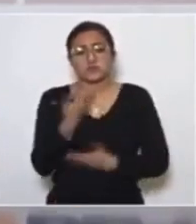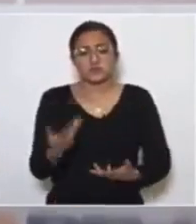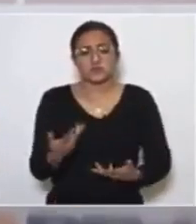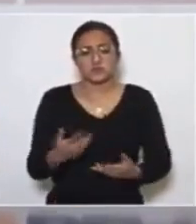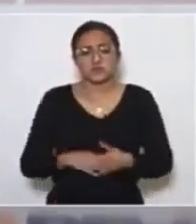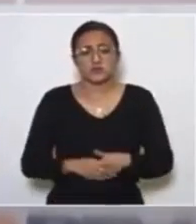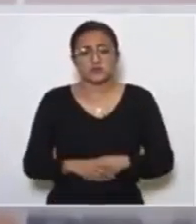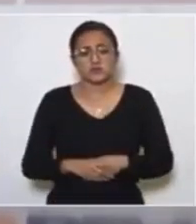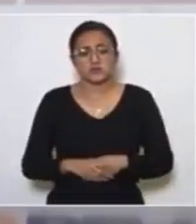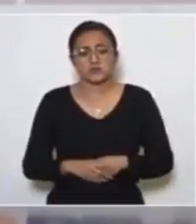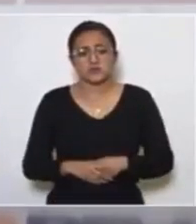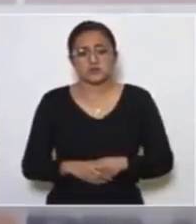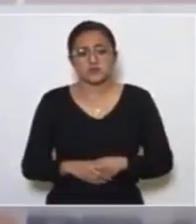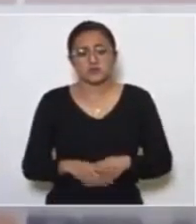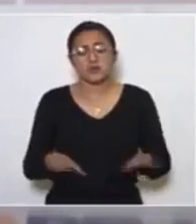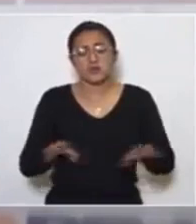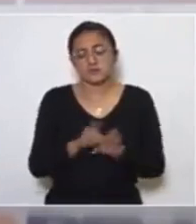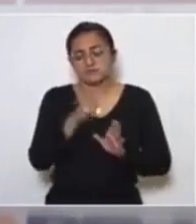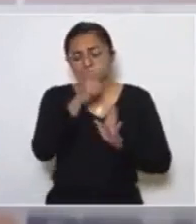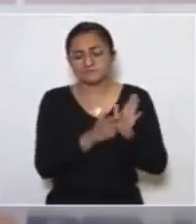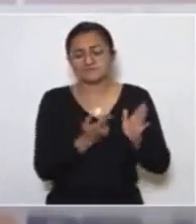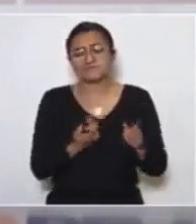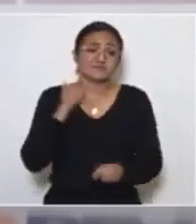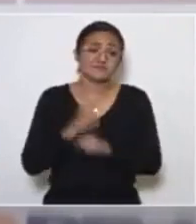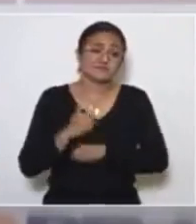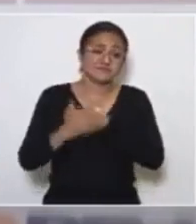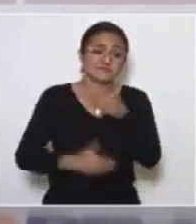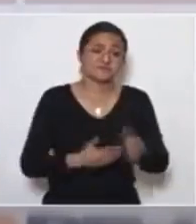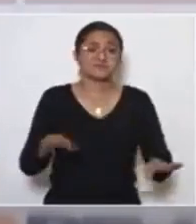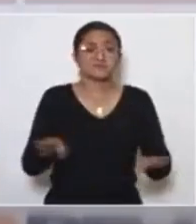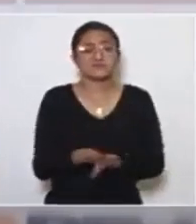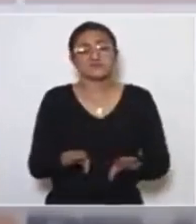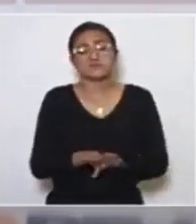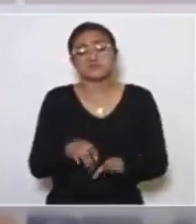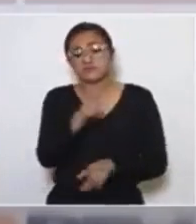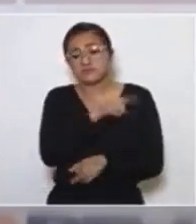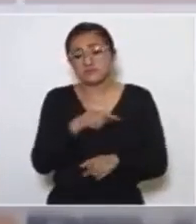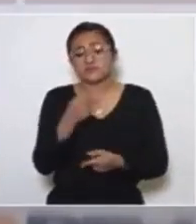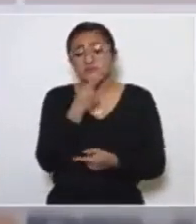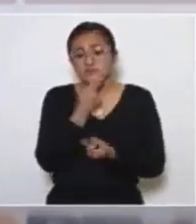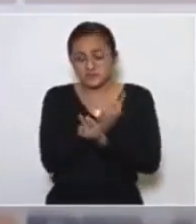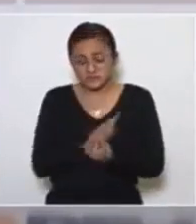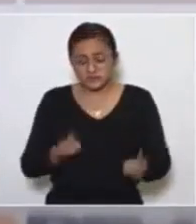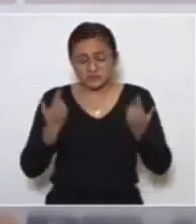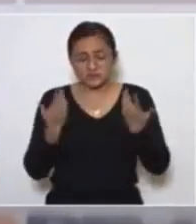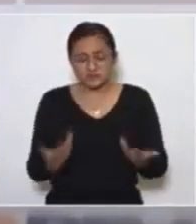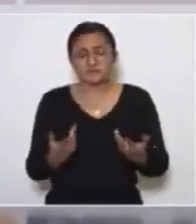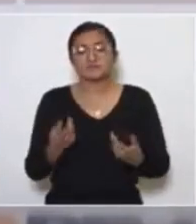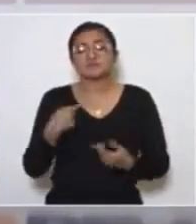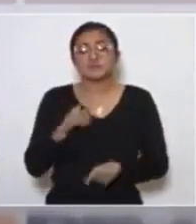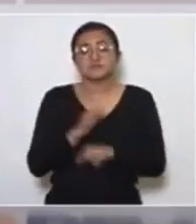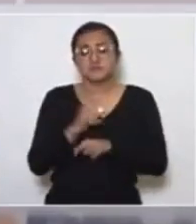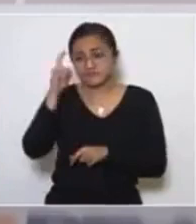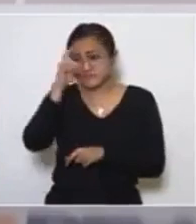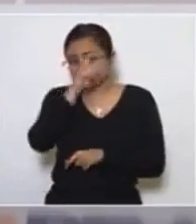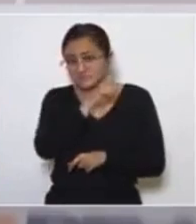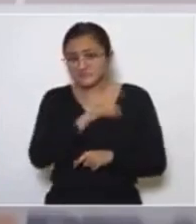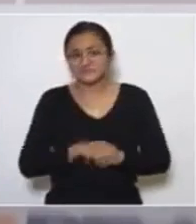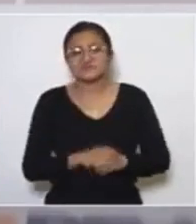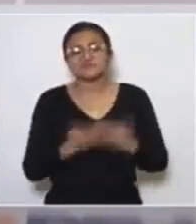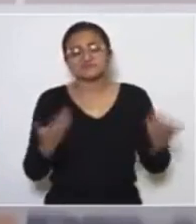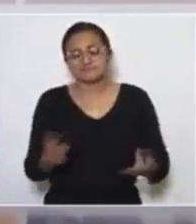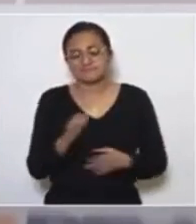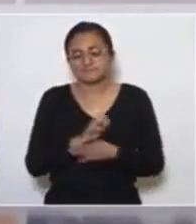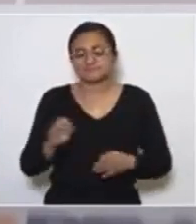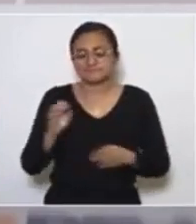el sistema o las semanas nacionales debajo se ponen para todas las niñas y niños de méxico entonces